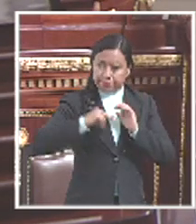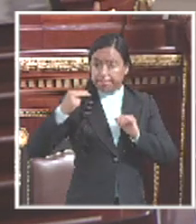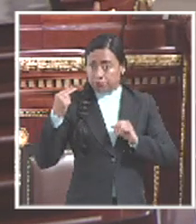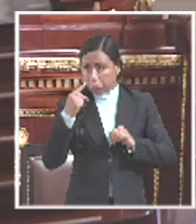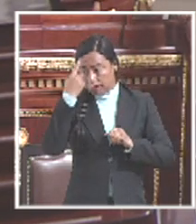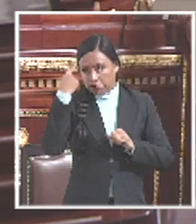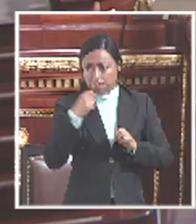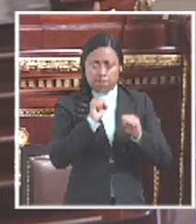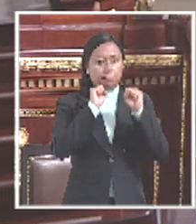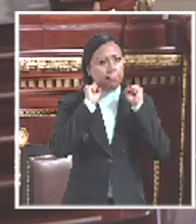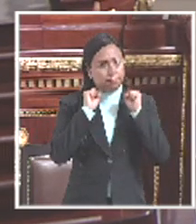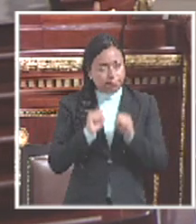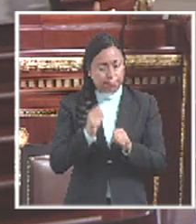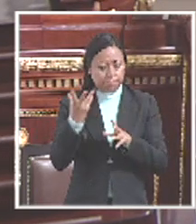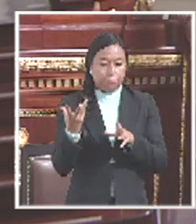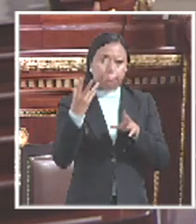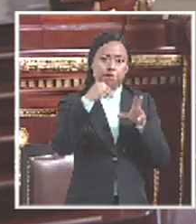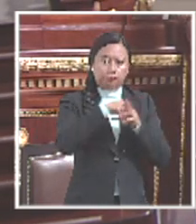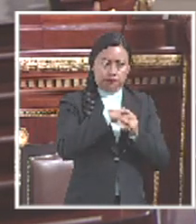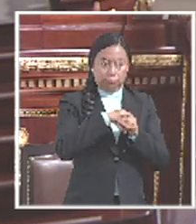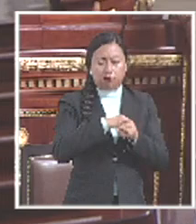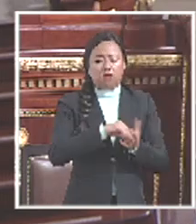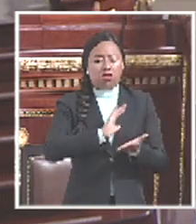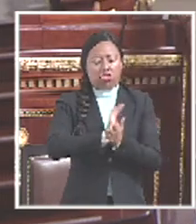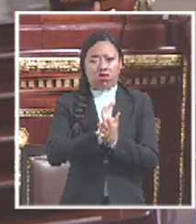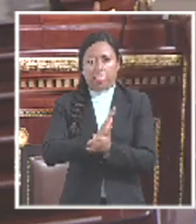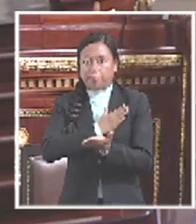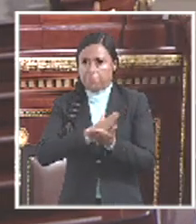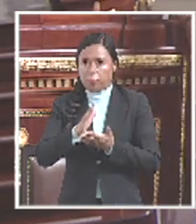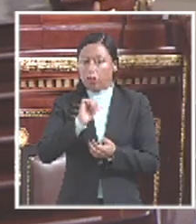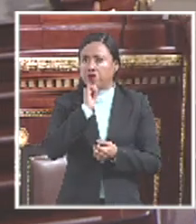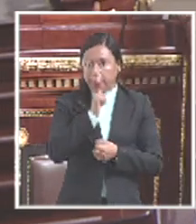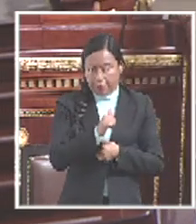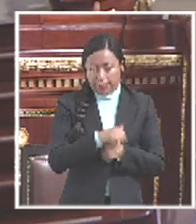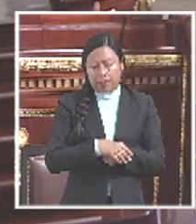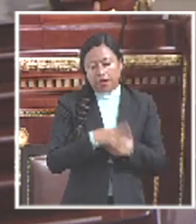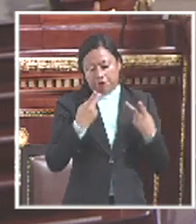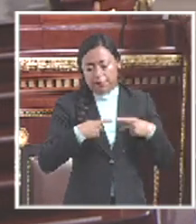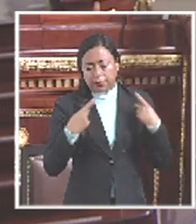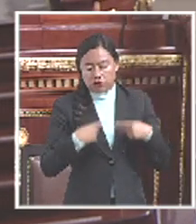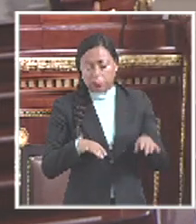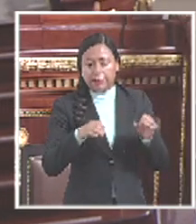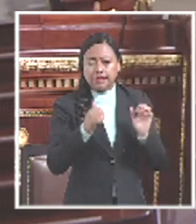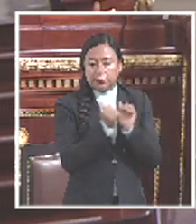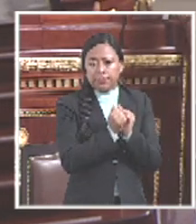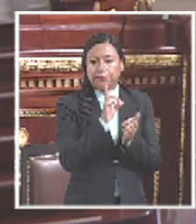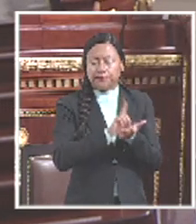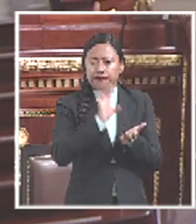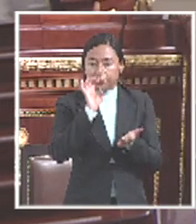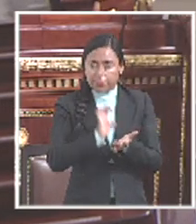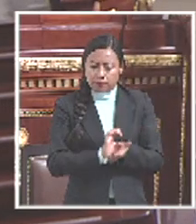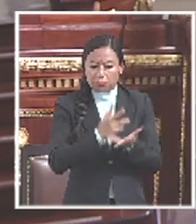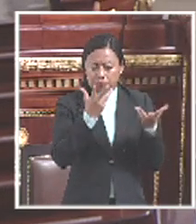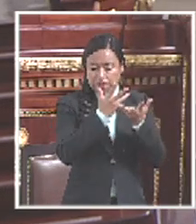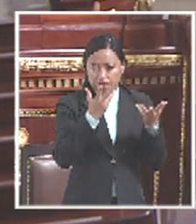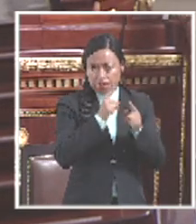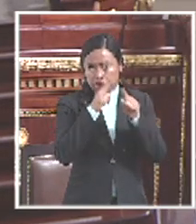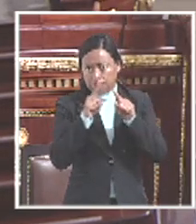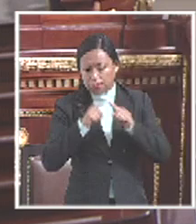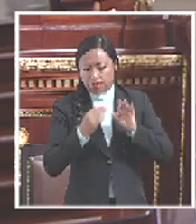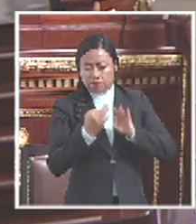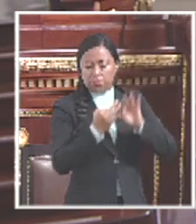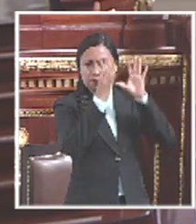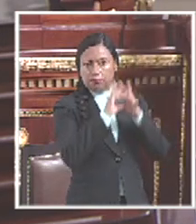para garantizar la inclusión y no discriminación de las personas con discapacidad durante sus acciones de rendición